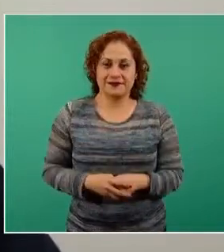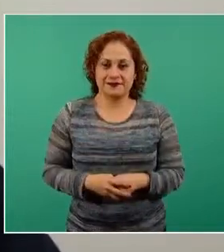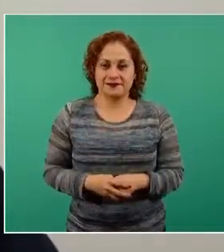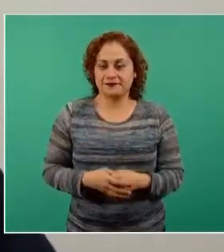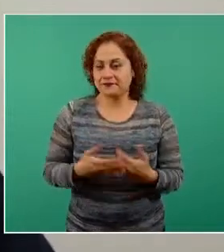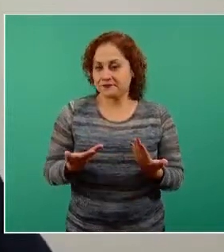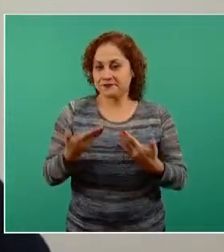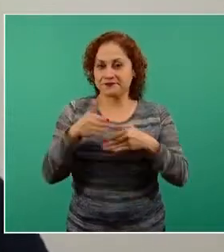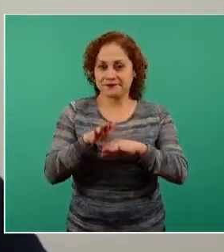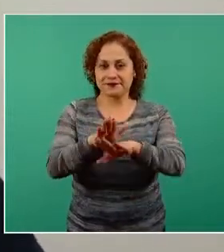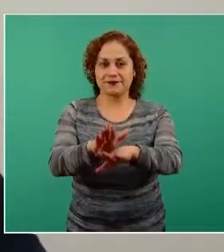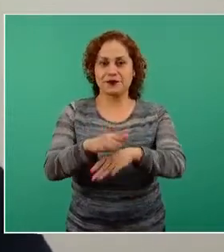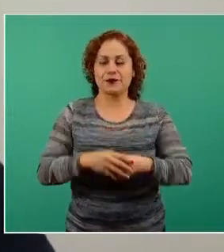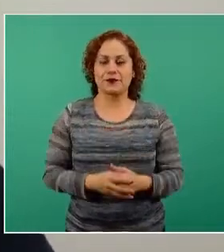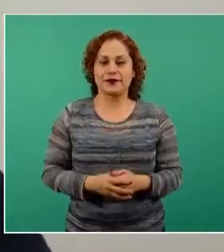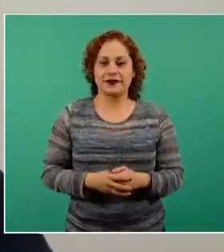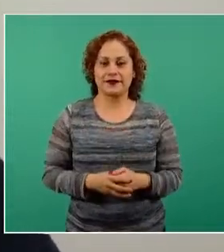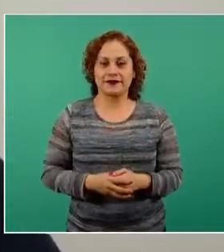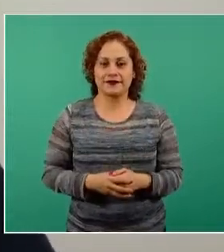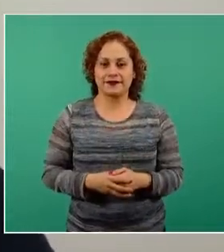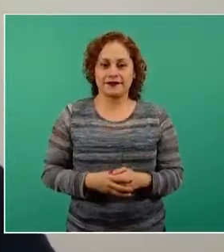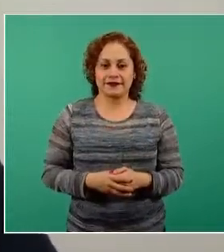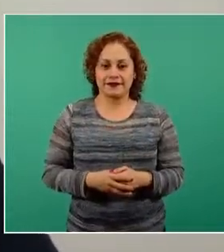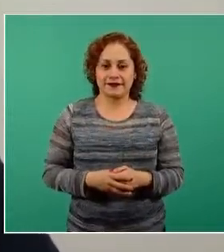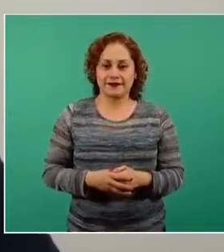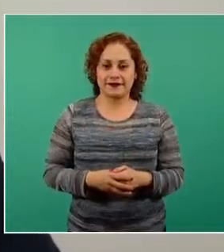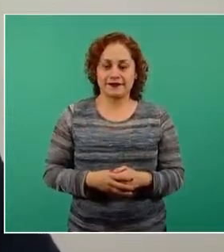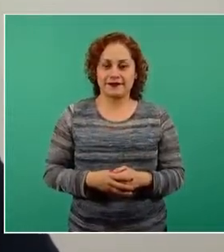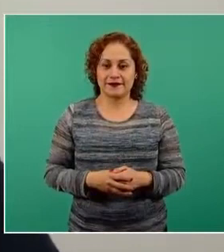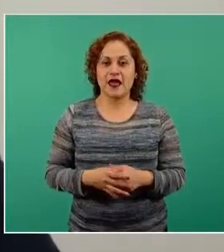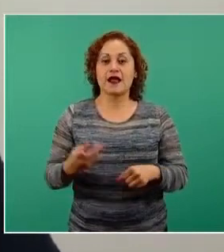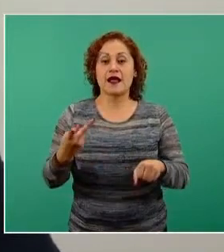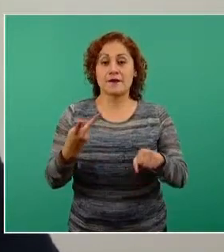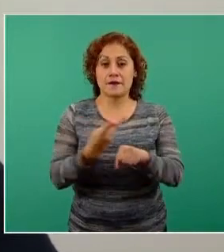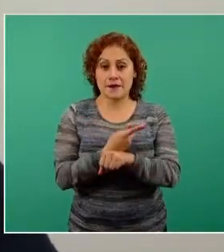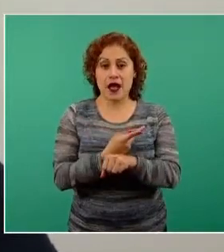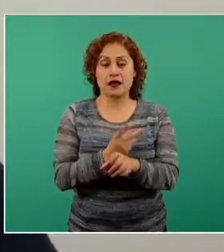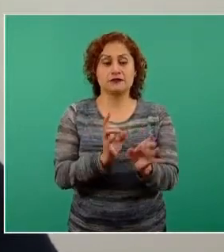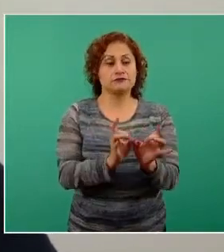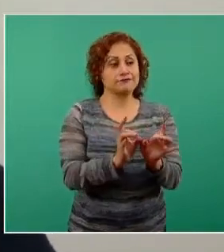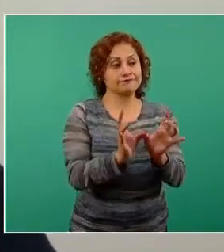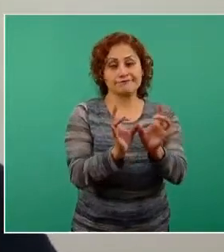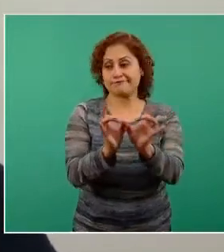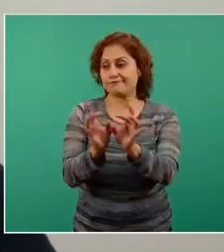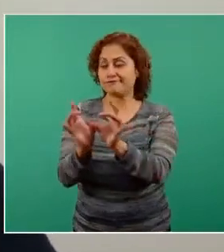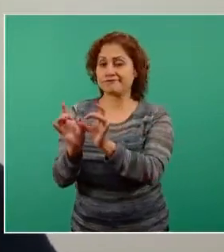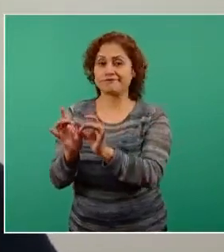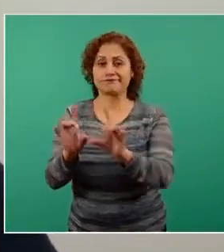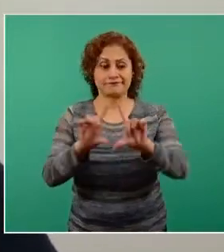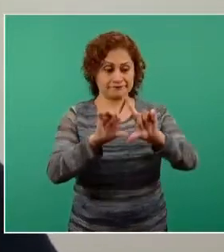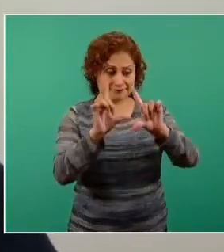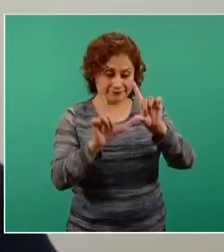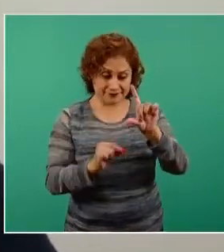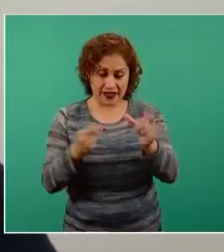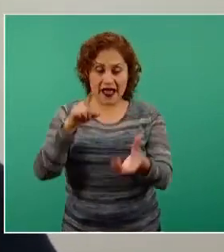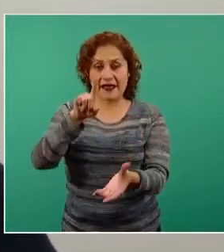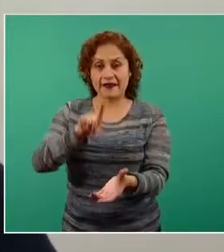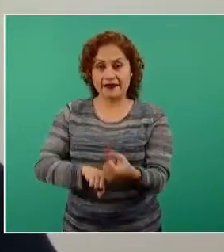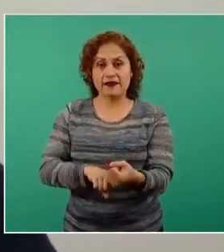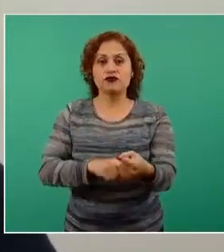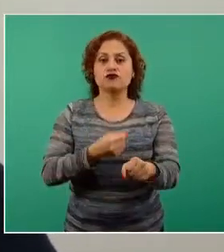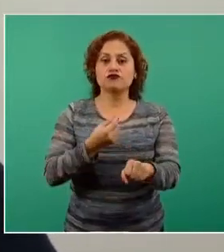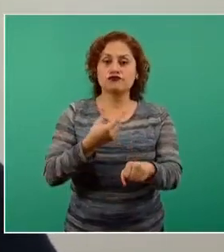actualización en relación a la comportamiento, la ocurrencia de cómo va la pandemia en el